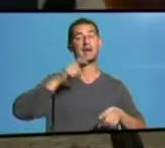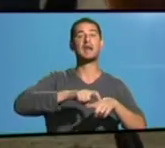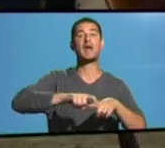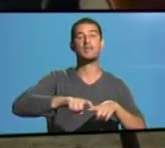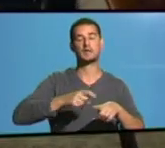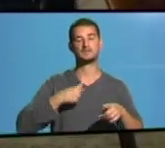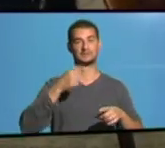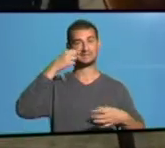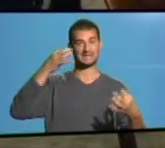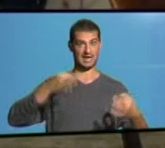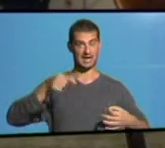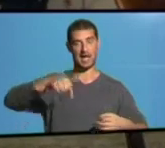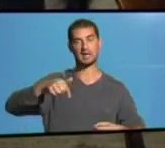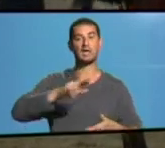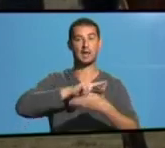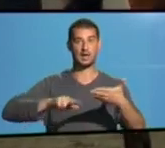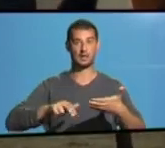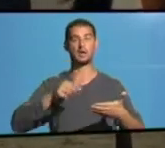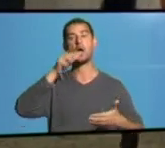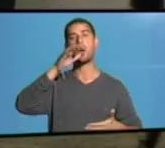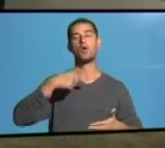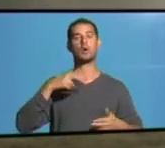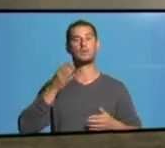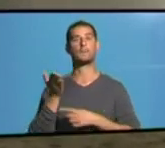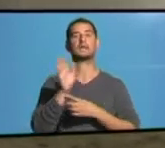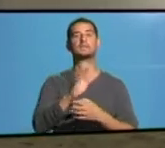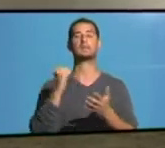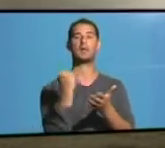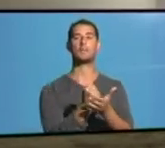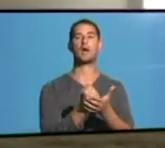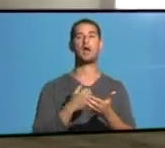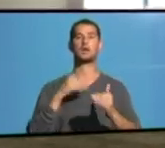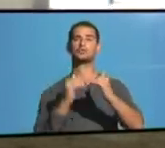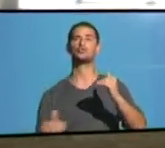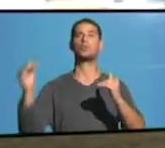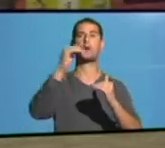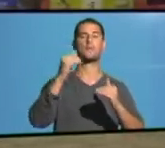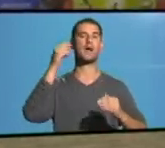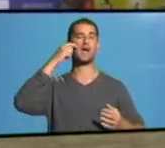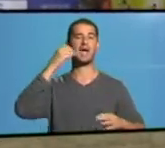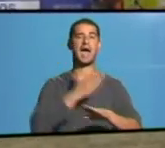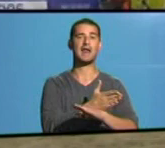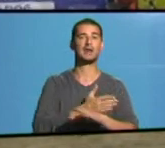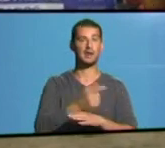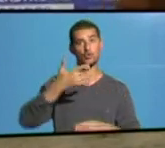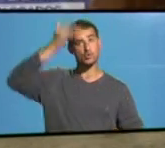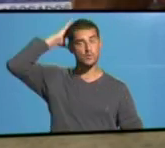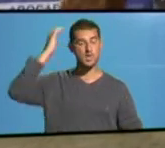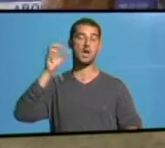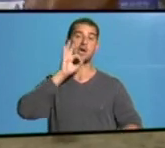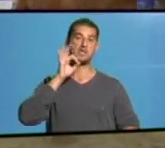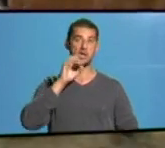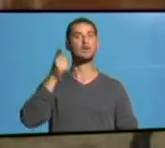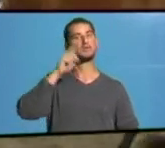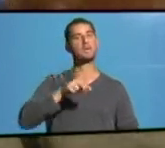autóctonas. Nesta ocasión, preséntase a nova marca ternera gallega Suprema Carne Rubia Galega. Ademais, inclui a primeira